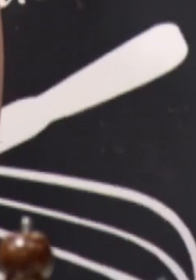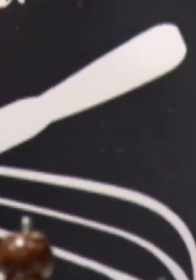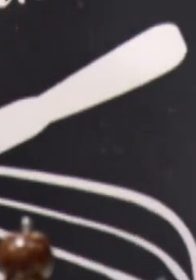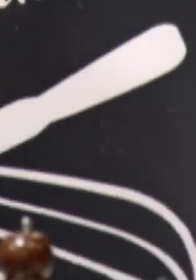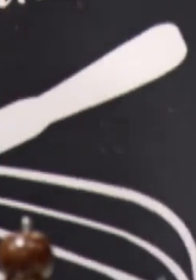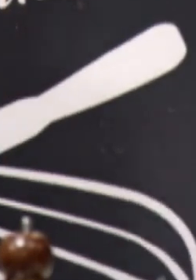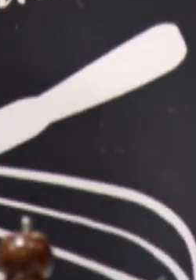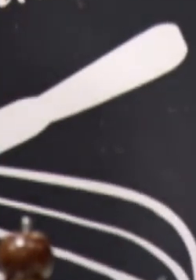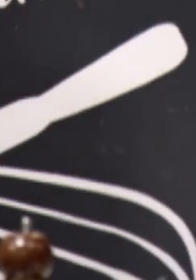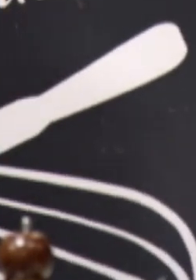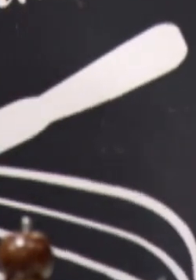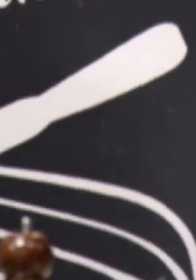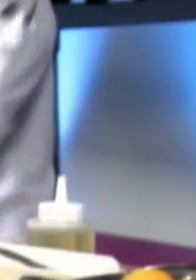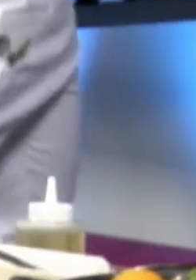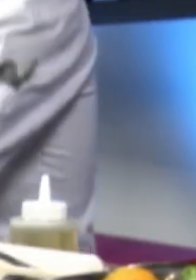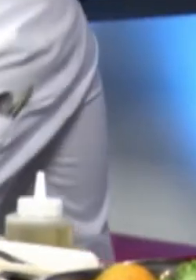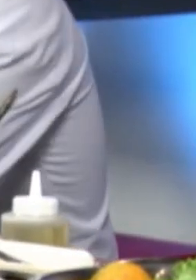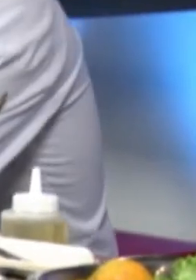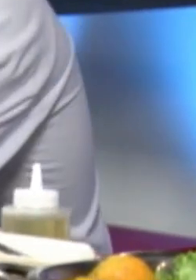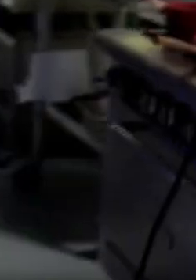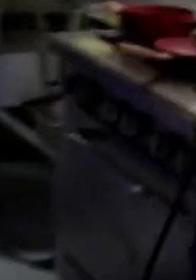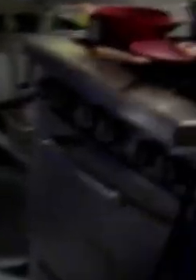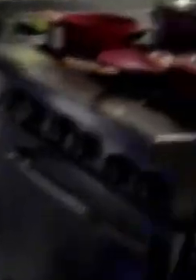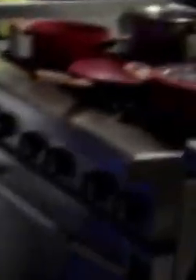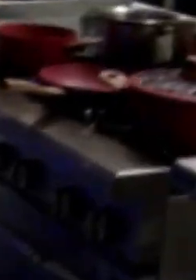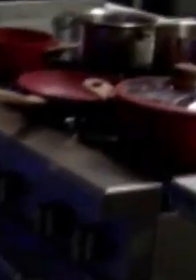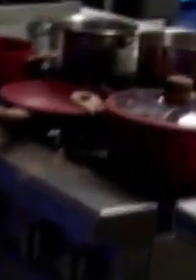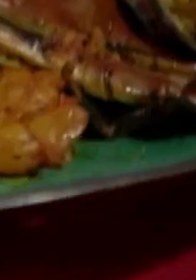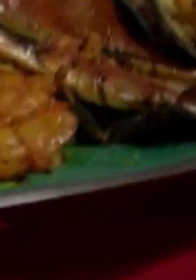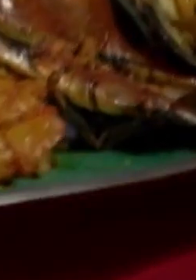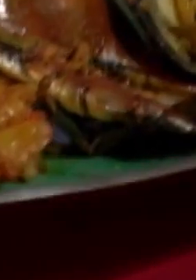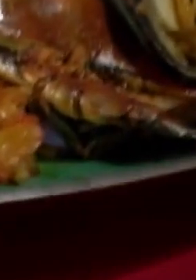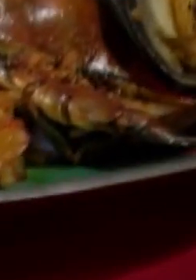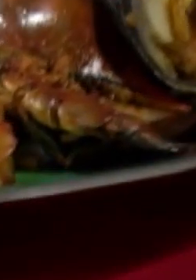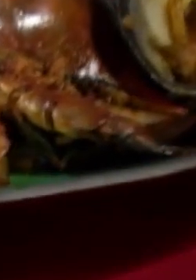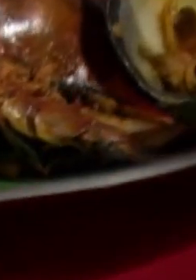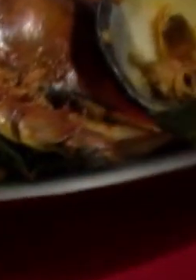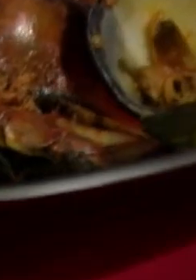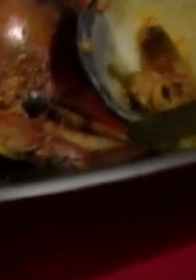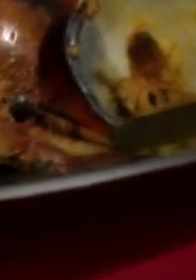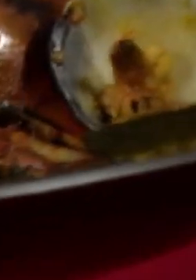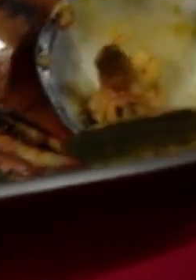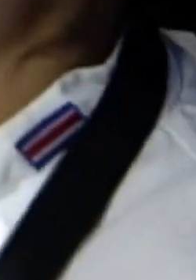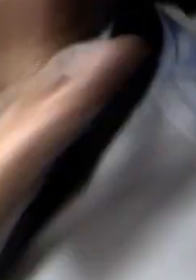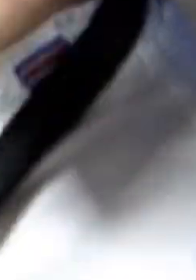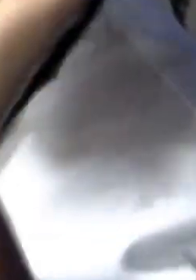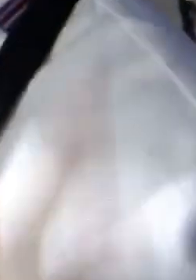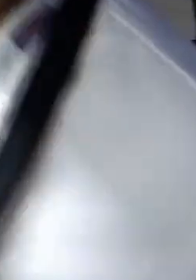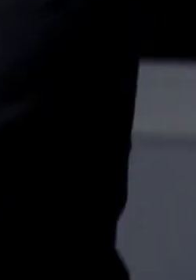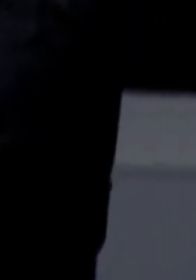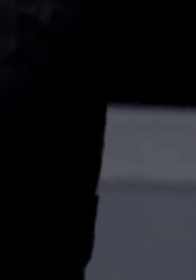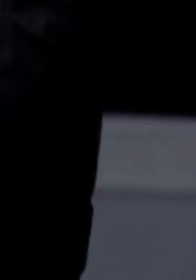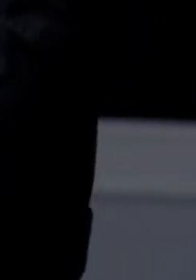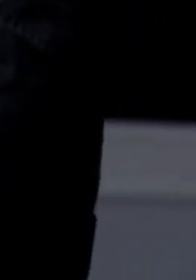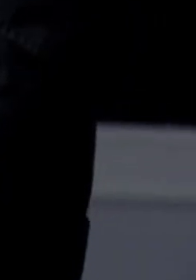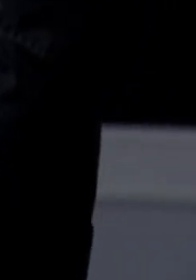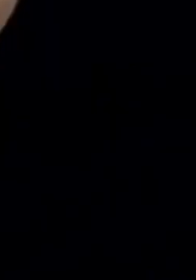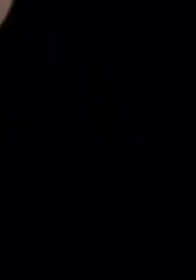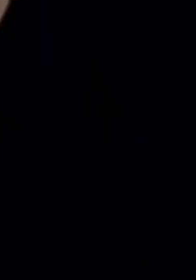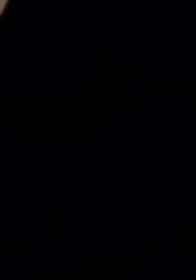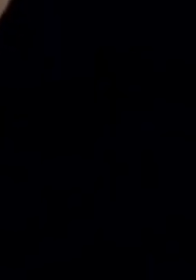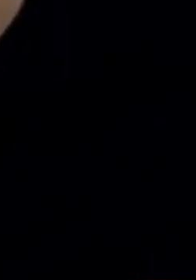El día de hoy nos vamos hasta la provincia de Punta Arenas y el platillo del día de hoy es la mariscada. ¿Tienen idea cuántos